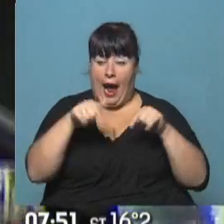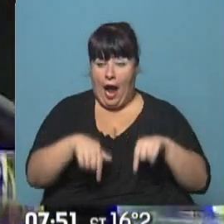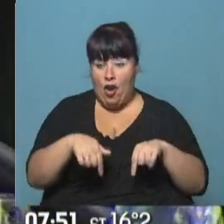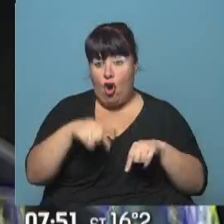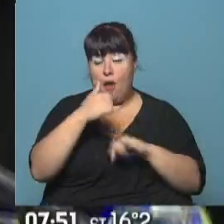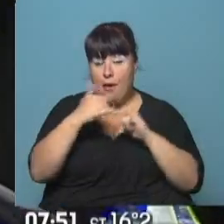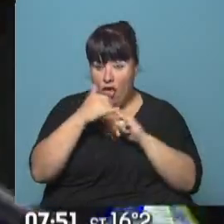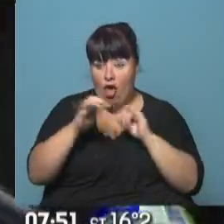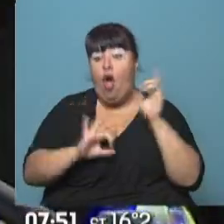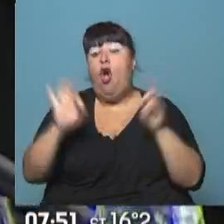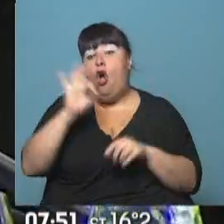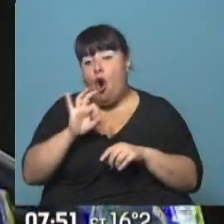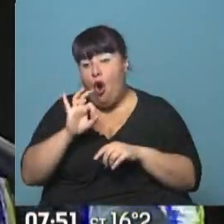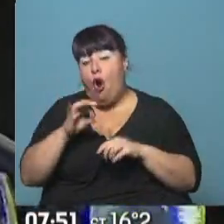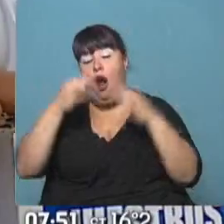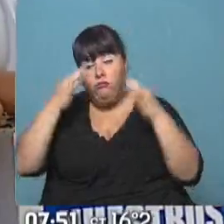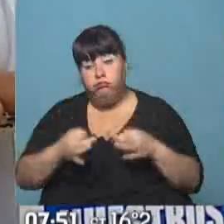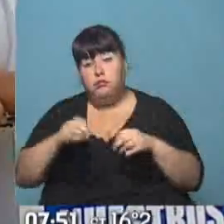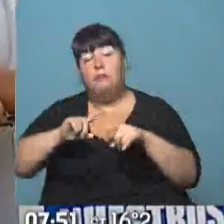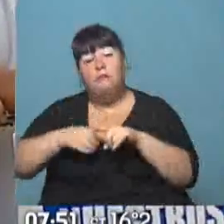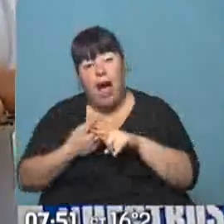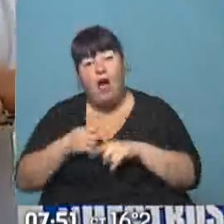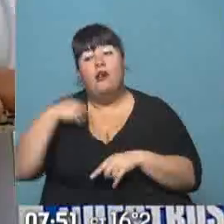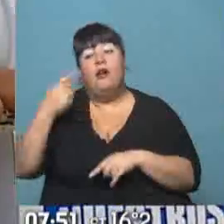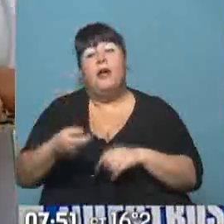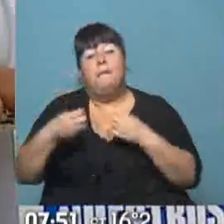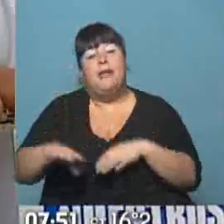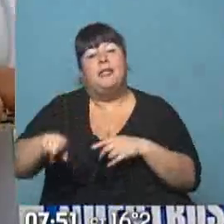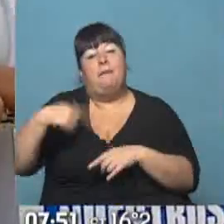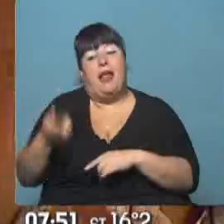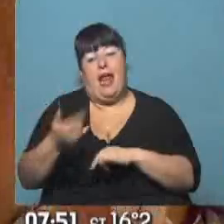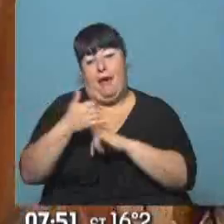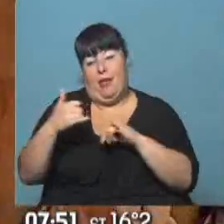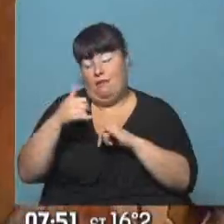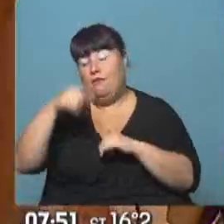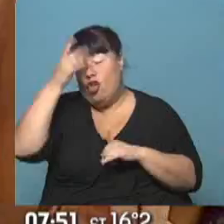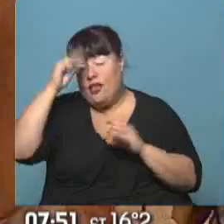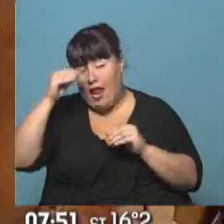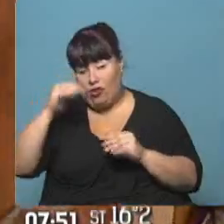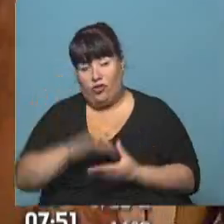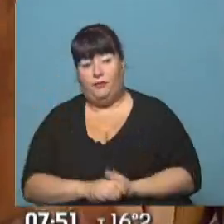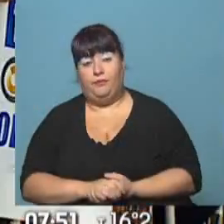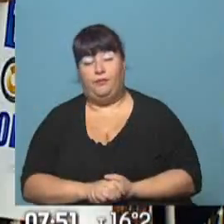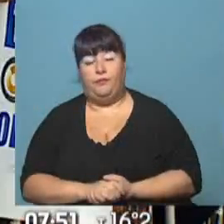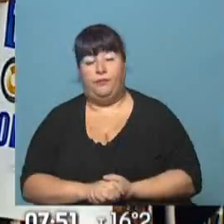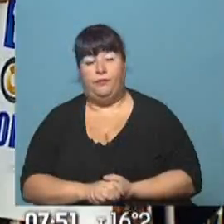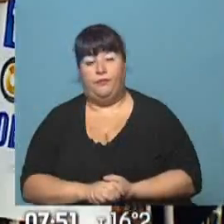partir de este mediodía, o bien una medida de fuerza que comenzaría el martes a las 0.